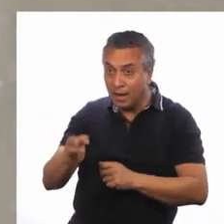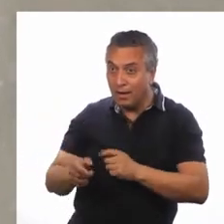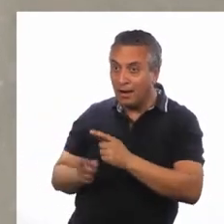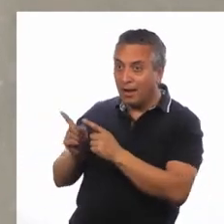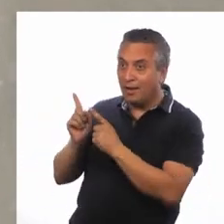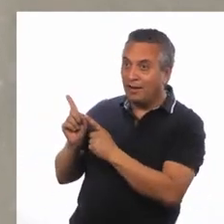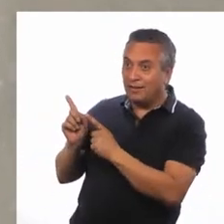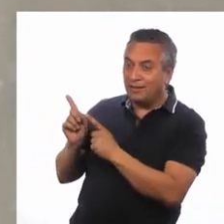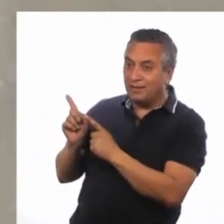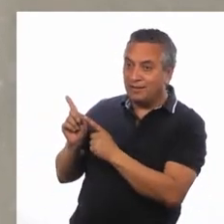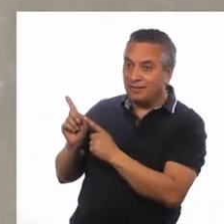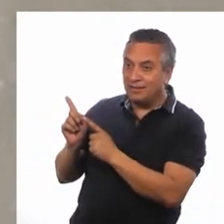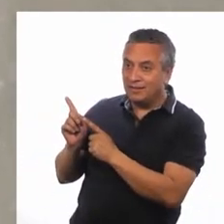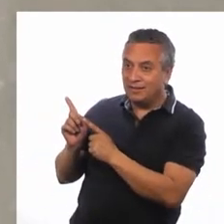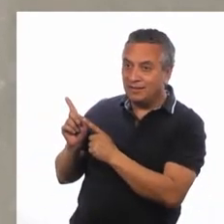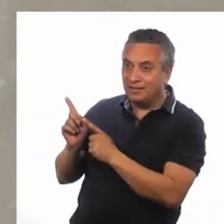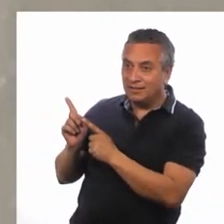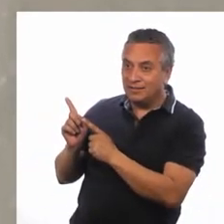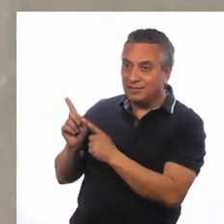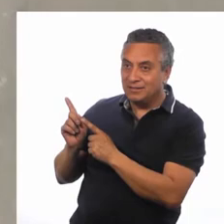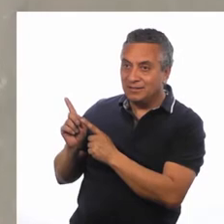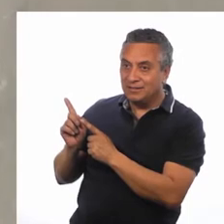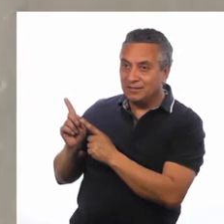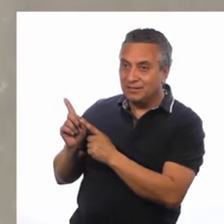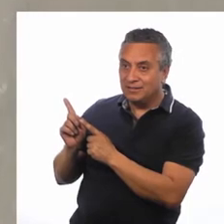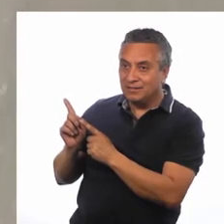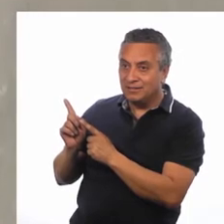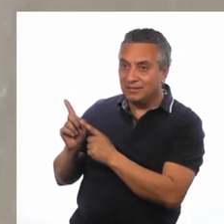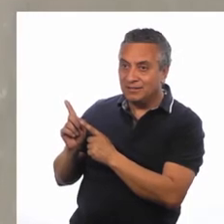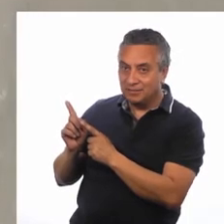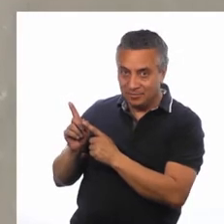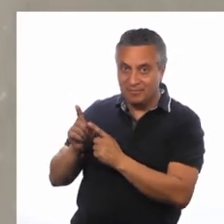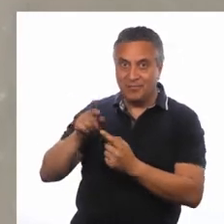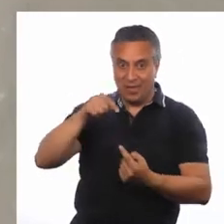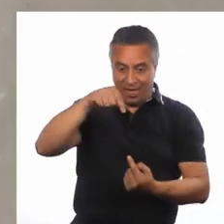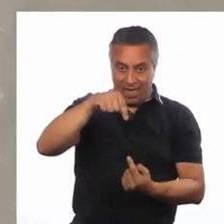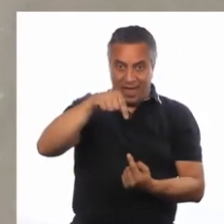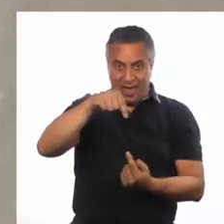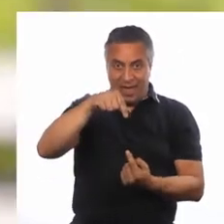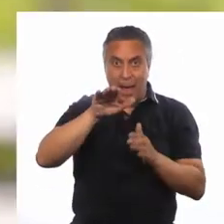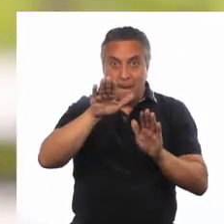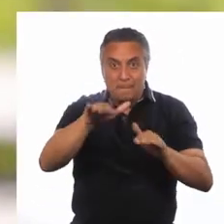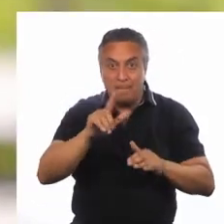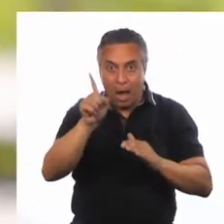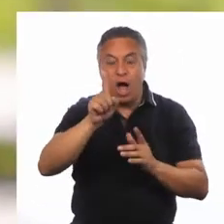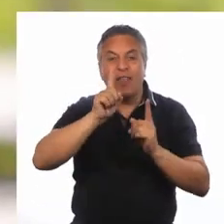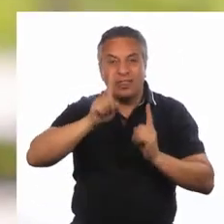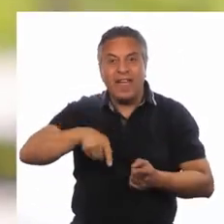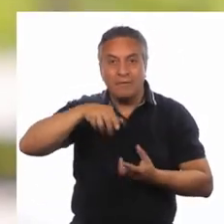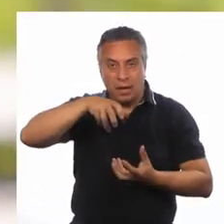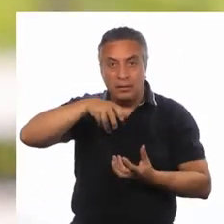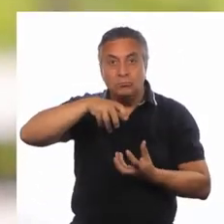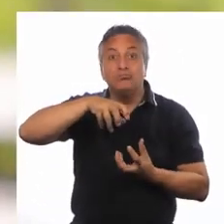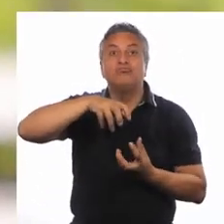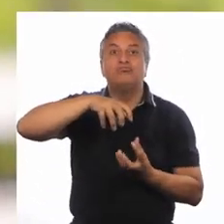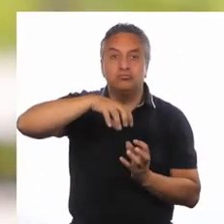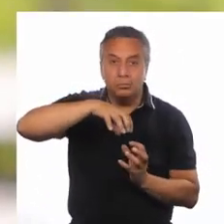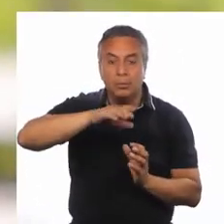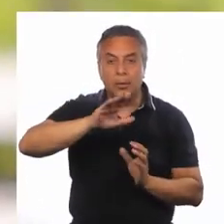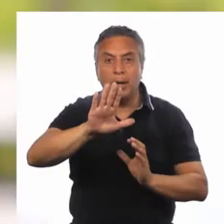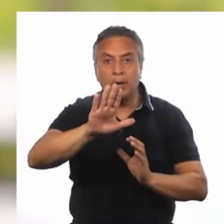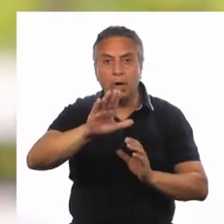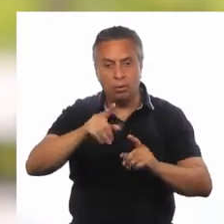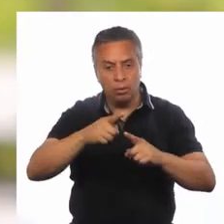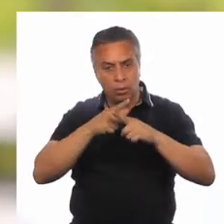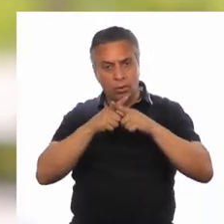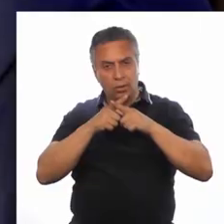Tierra, debe girar sobre su propio eje. No puede estar en la misma posición. Pero ahora veamos si efectivamente el lado que no vemos